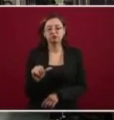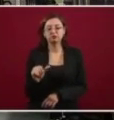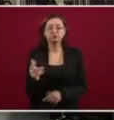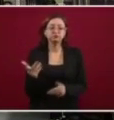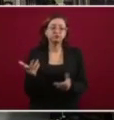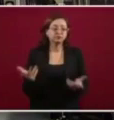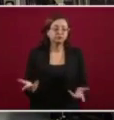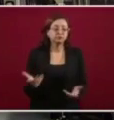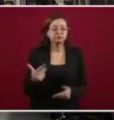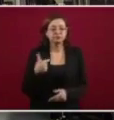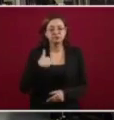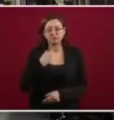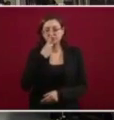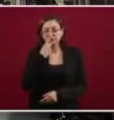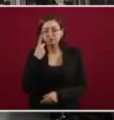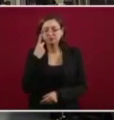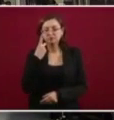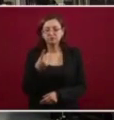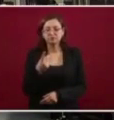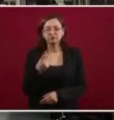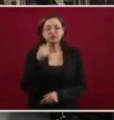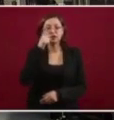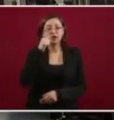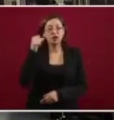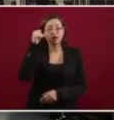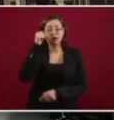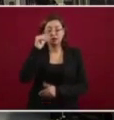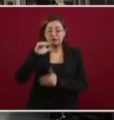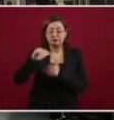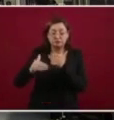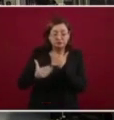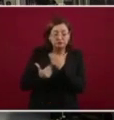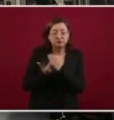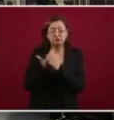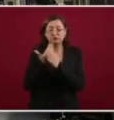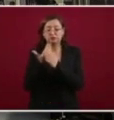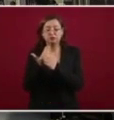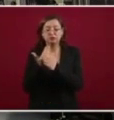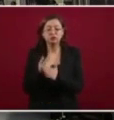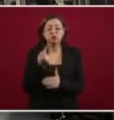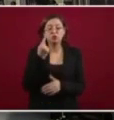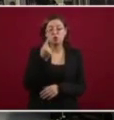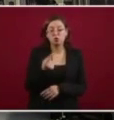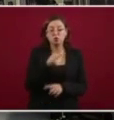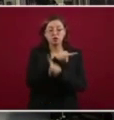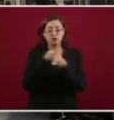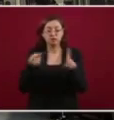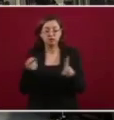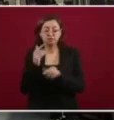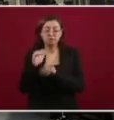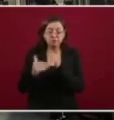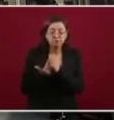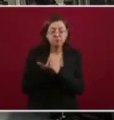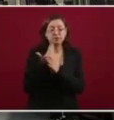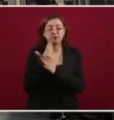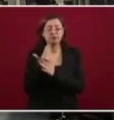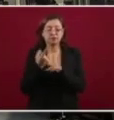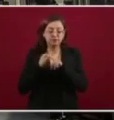bueno, mencionaba que esto fue ayer en la madrugada, a la 1:30 de la